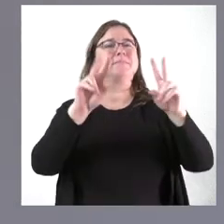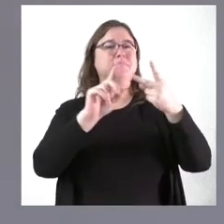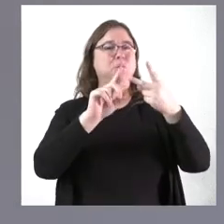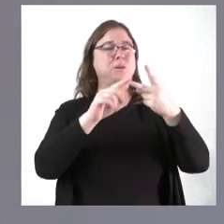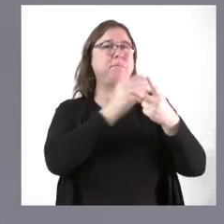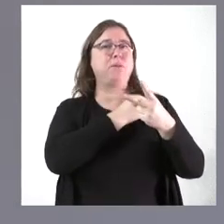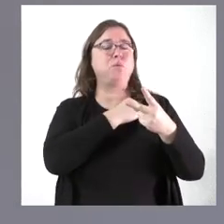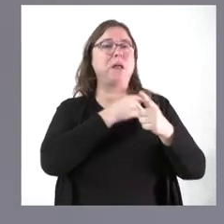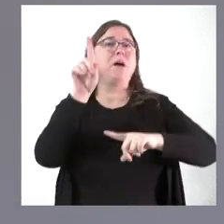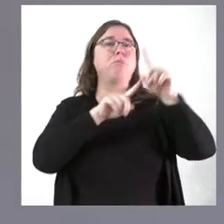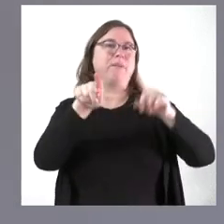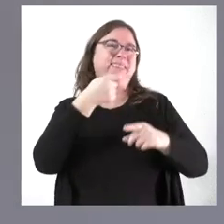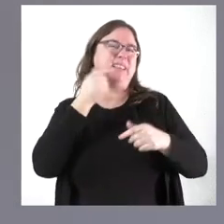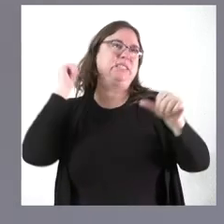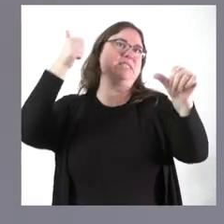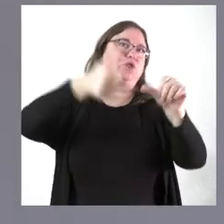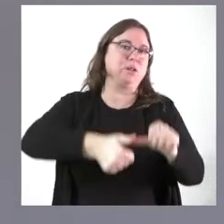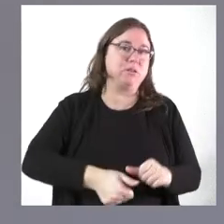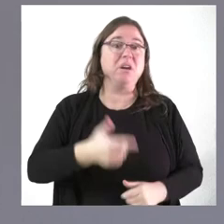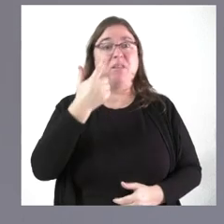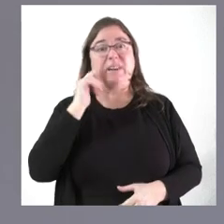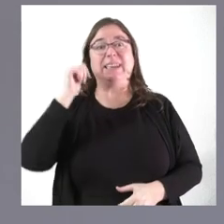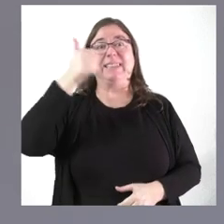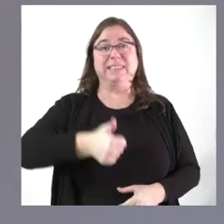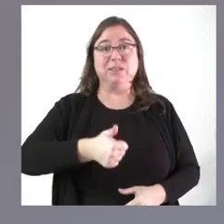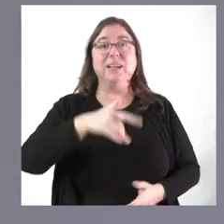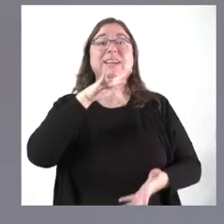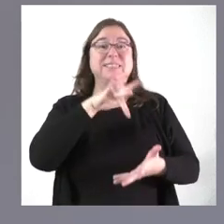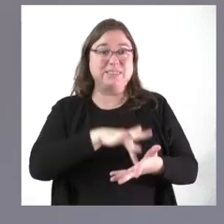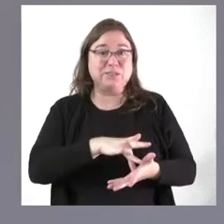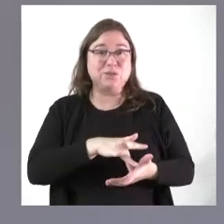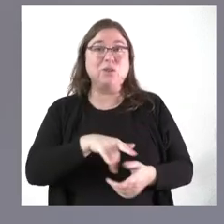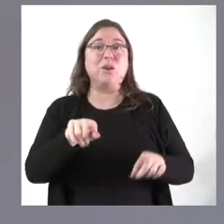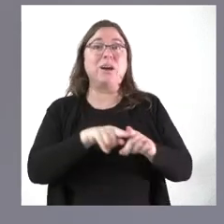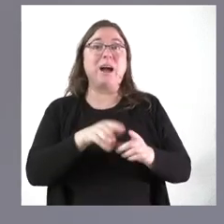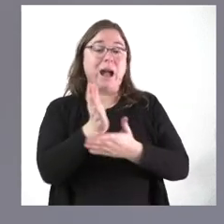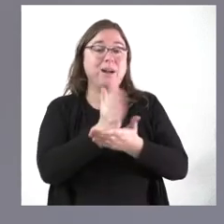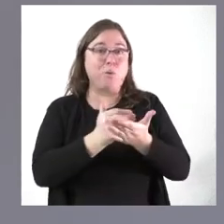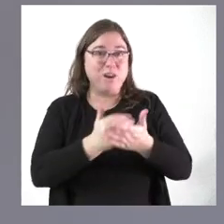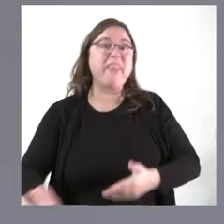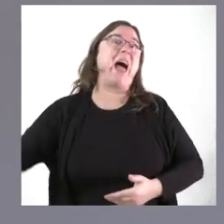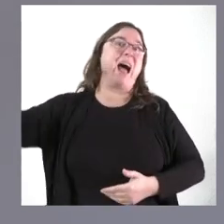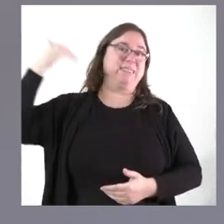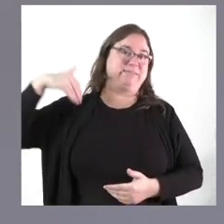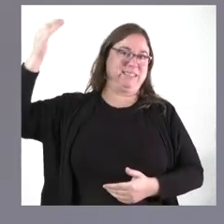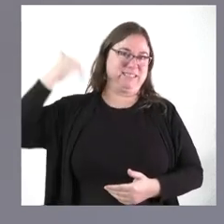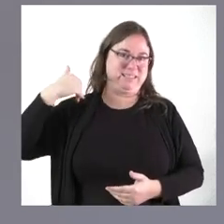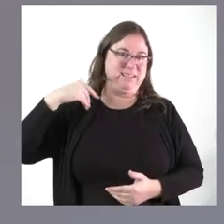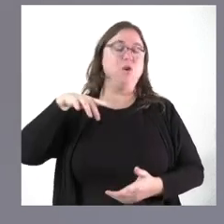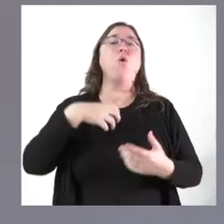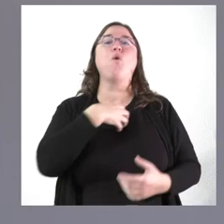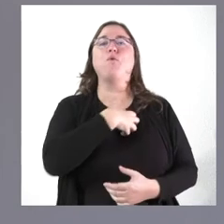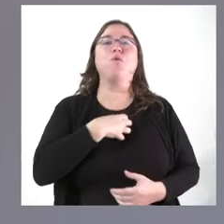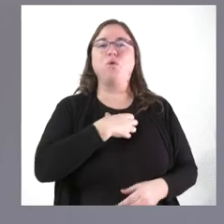problema que califica de histórico ciertamente fíjese si es histórico que es previo a la existencia de la comunidad Autónoma y que es una de las funciones